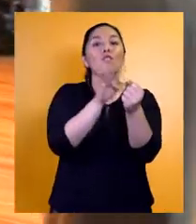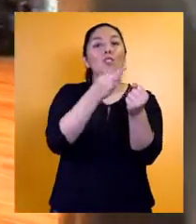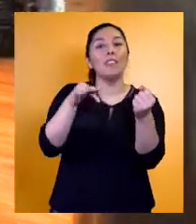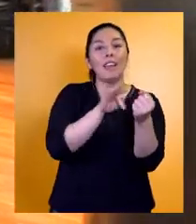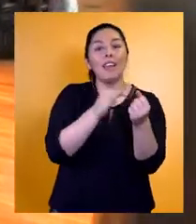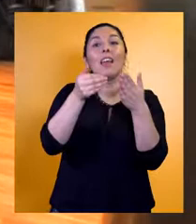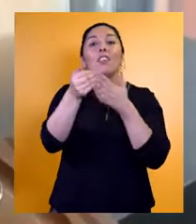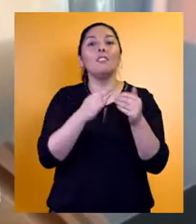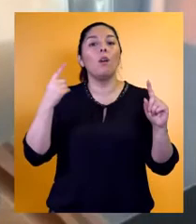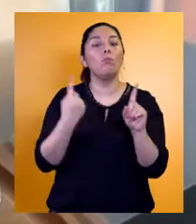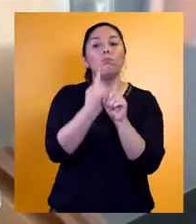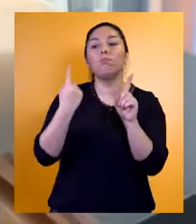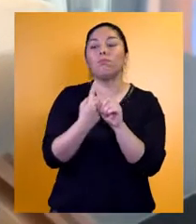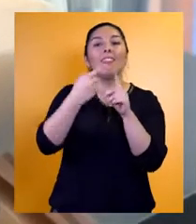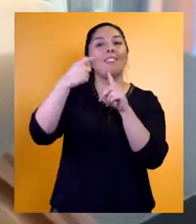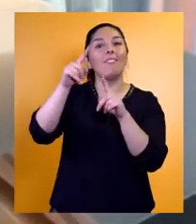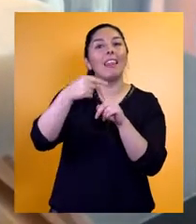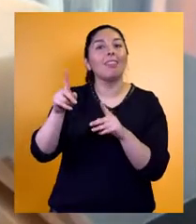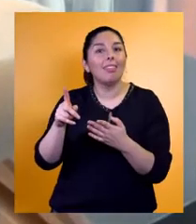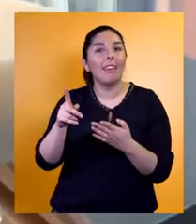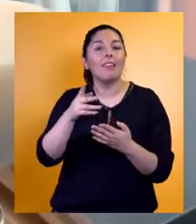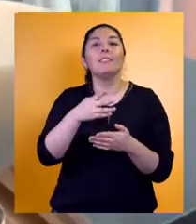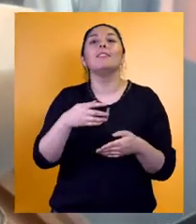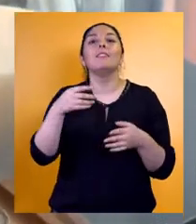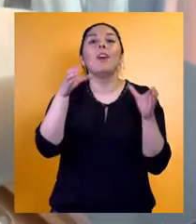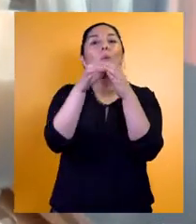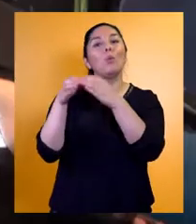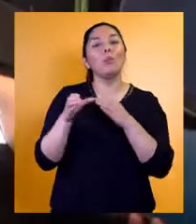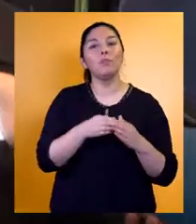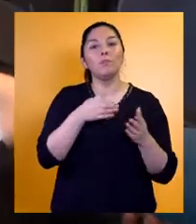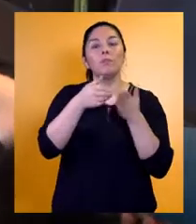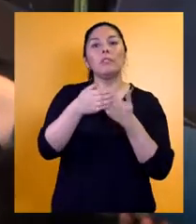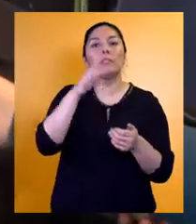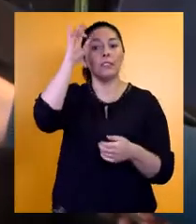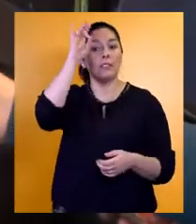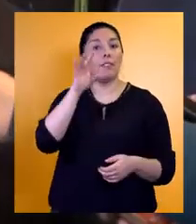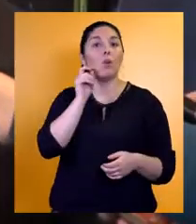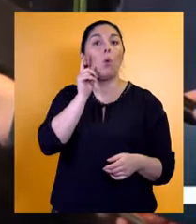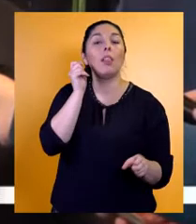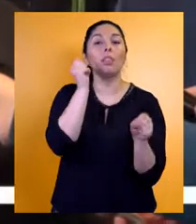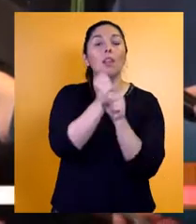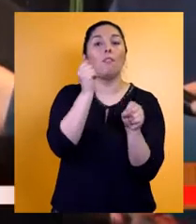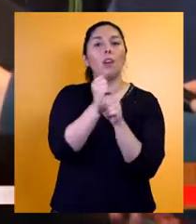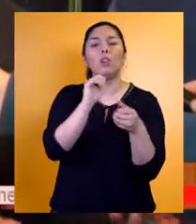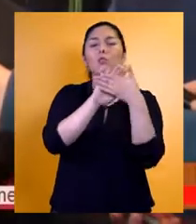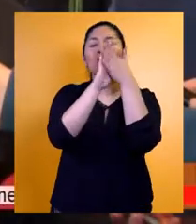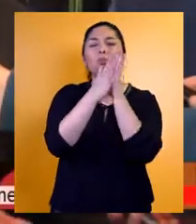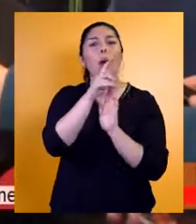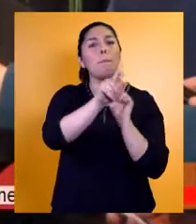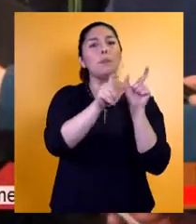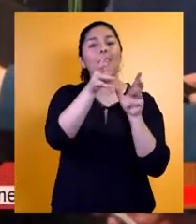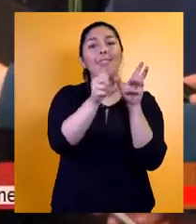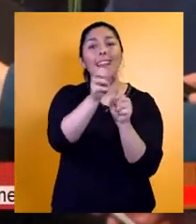y el Instituto de Investigación Agropecuarios INIARREMEGUE. En palabras simples, es destacar el trabajo que hace cada